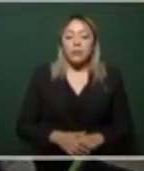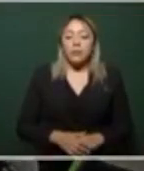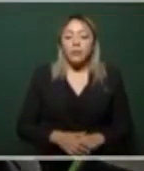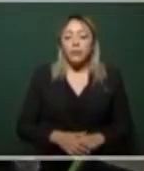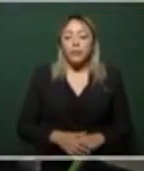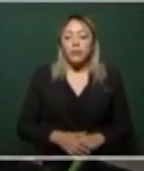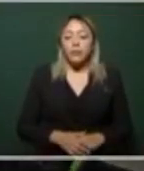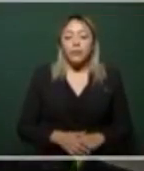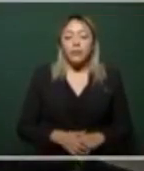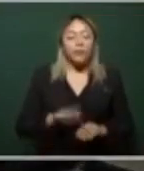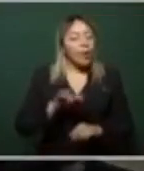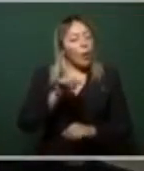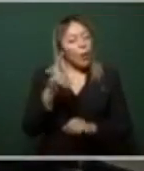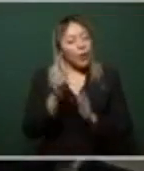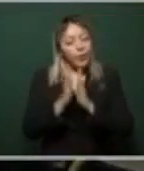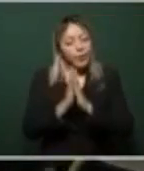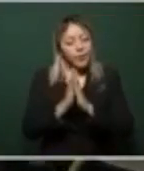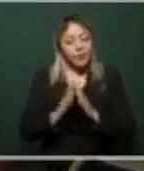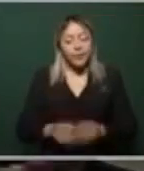La siguiente lámina.